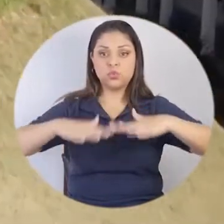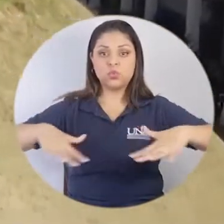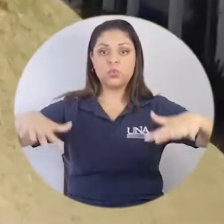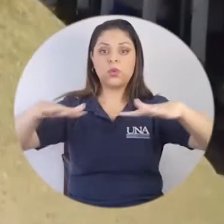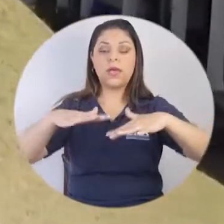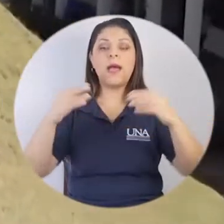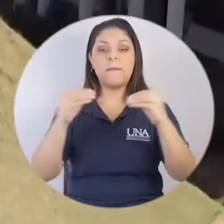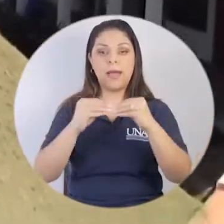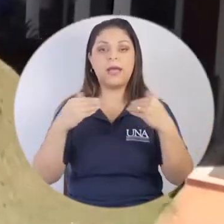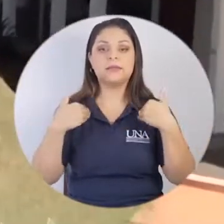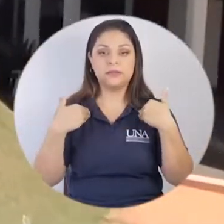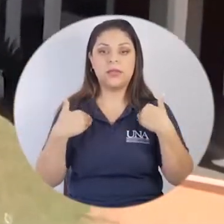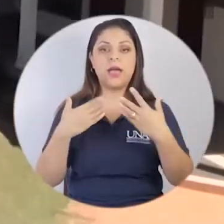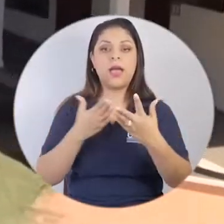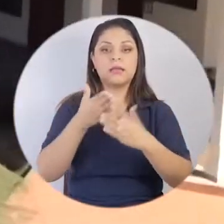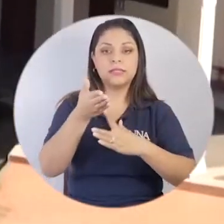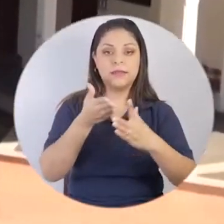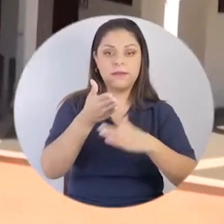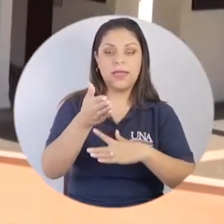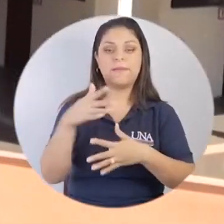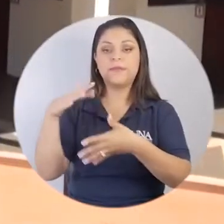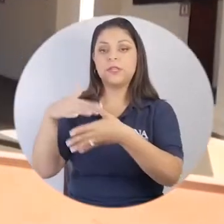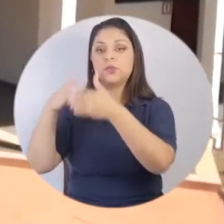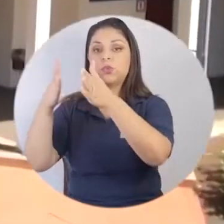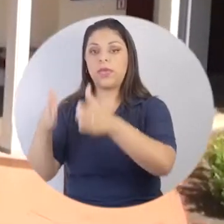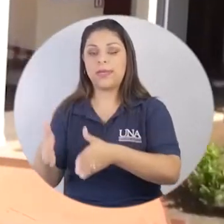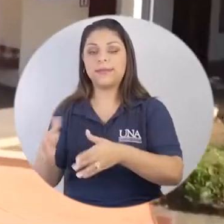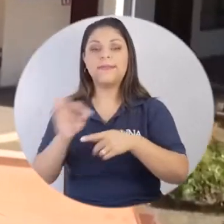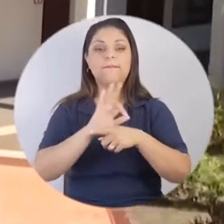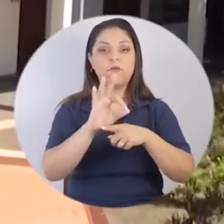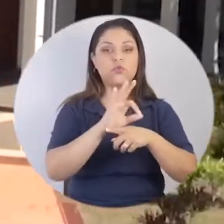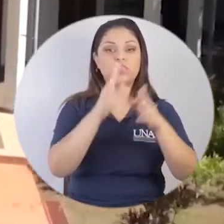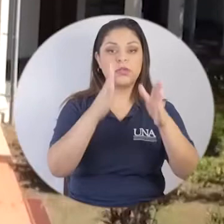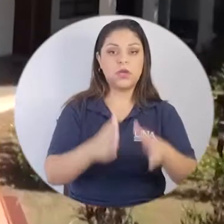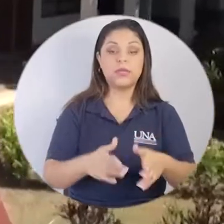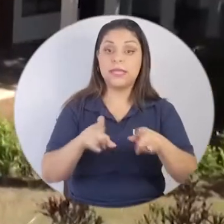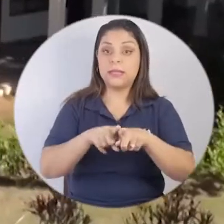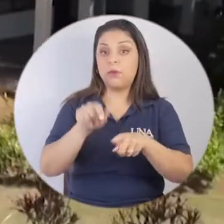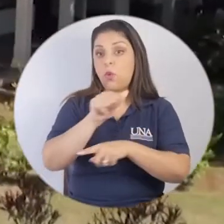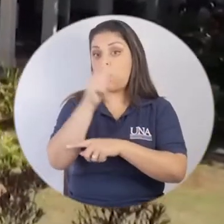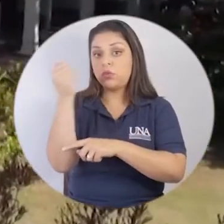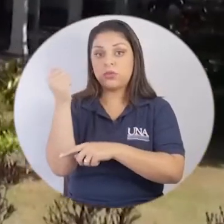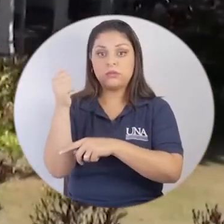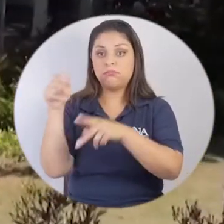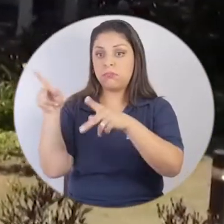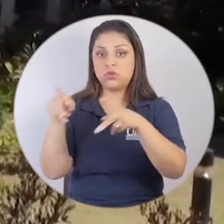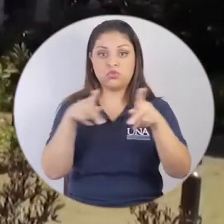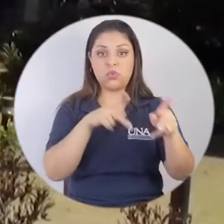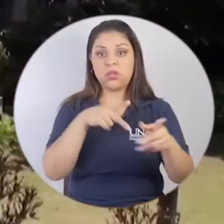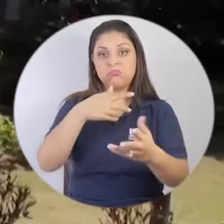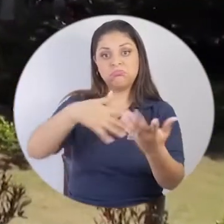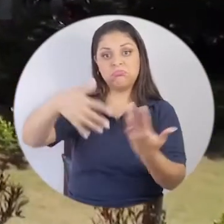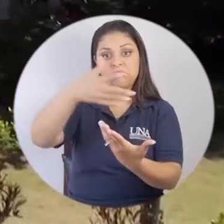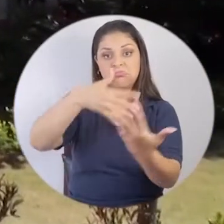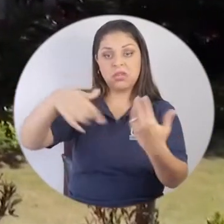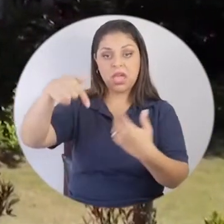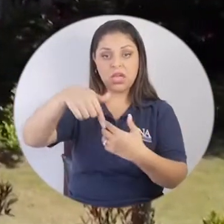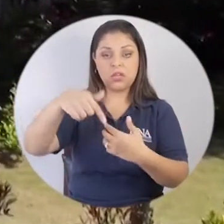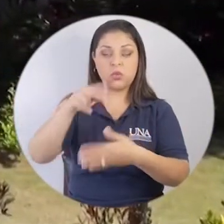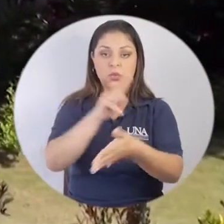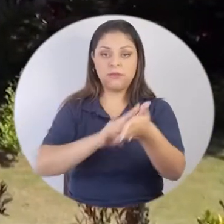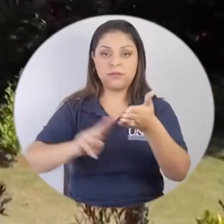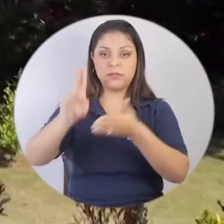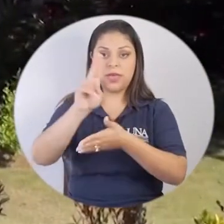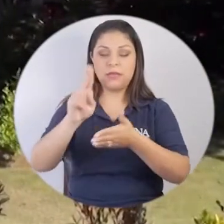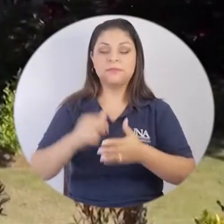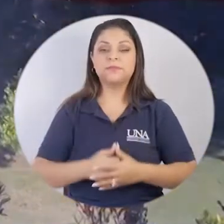para brindar mayor accesibilidad, tanto a estudiantes como funcionarios y también otras personas que transitan en nuestros